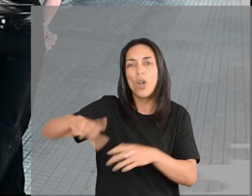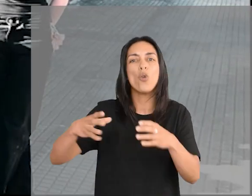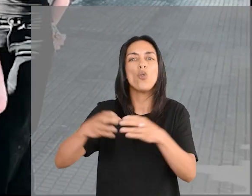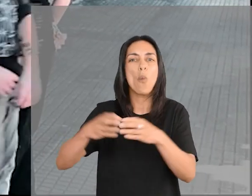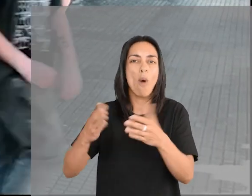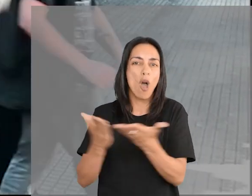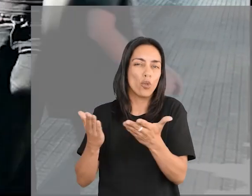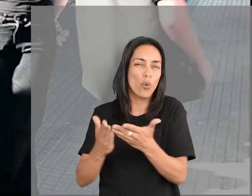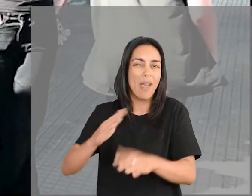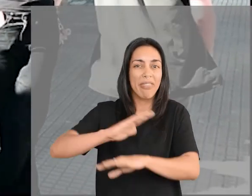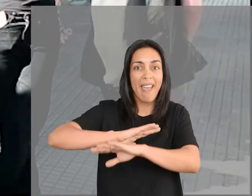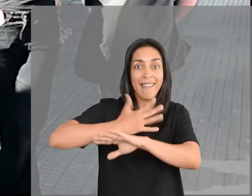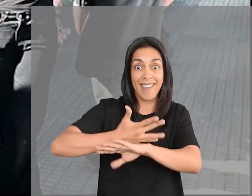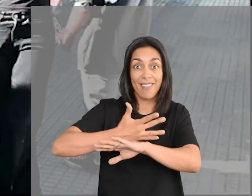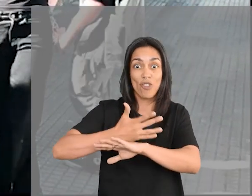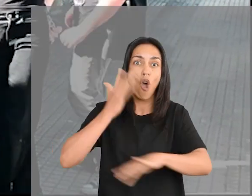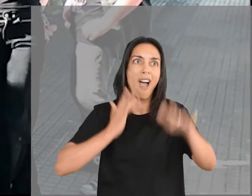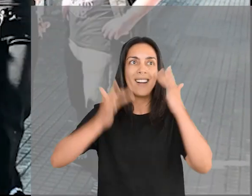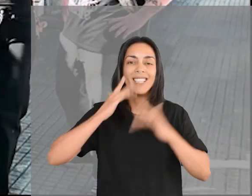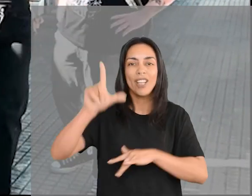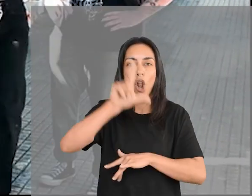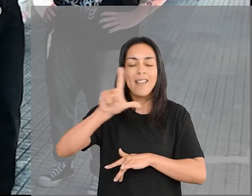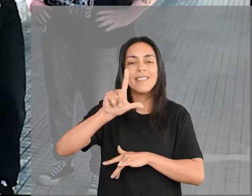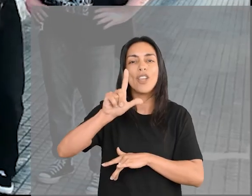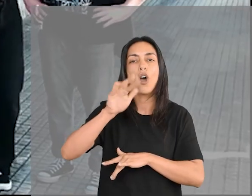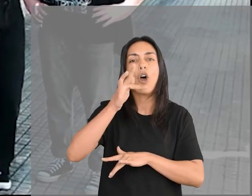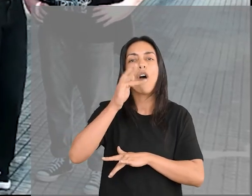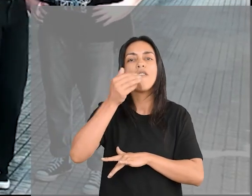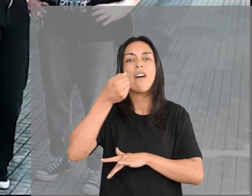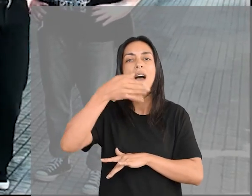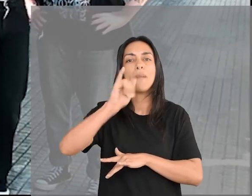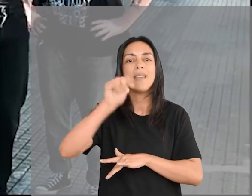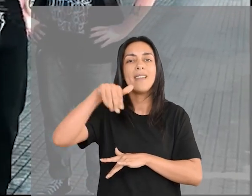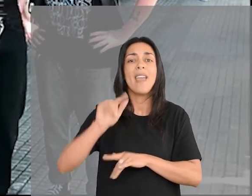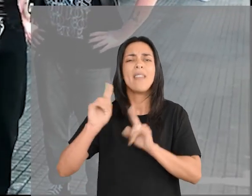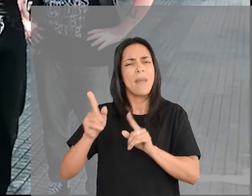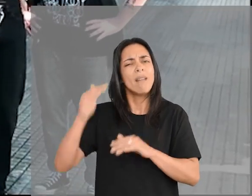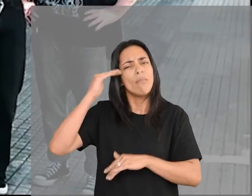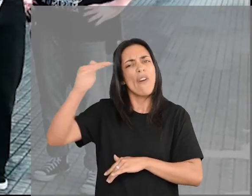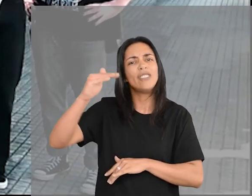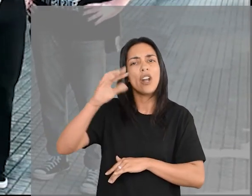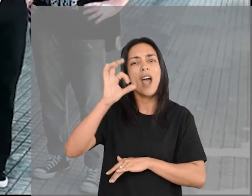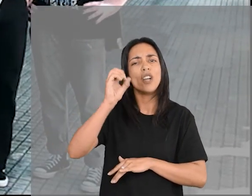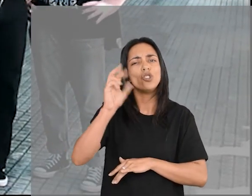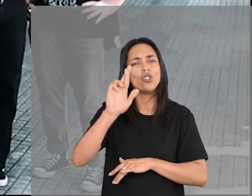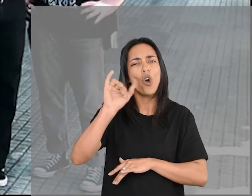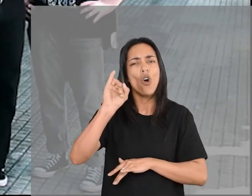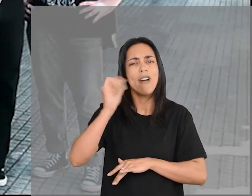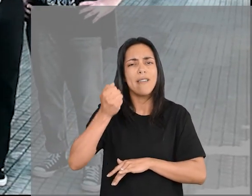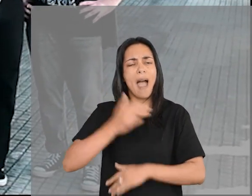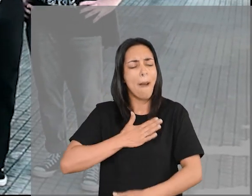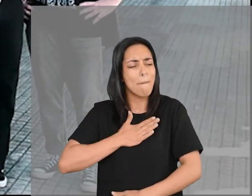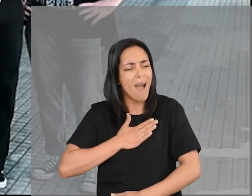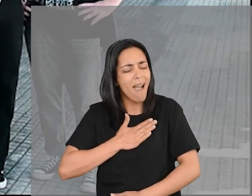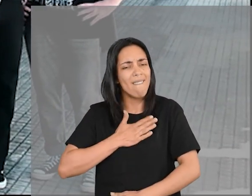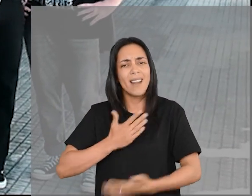quinto año de Baptístico del Liceo Fabini, a la profesora Miriam Soria, que con toda su amabilidad aceptó esta